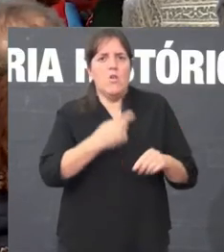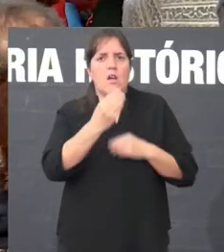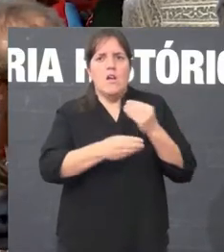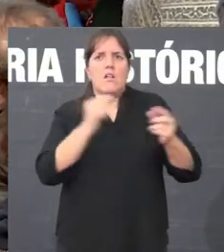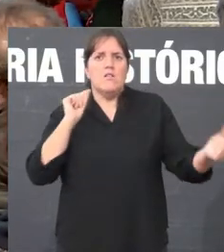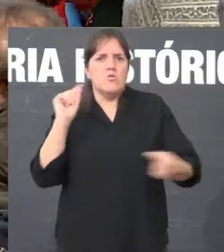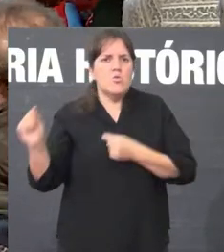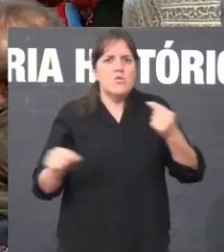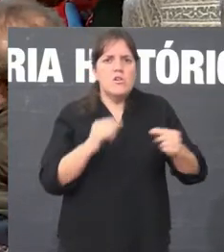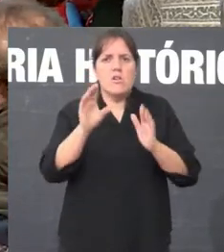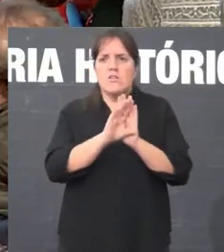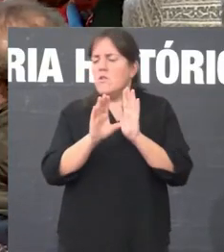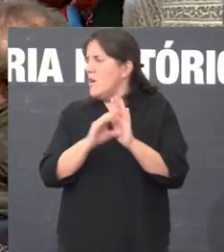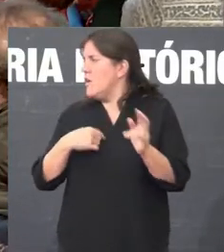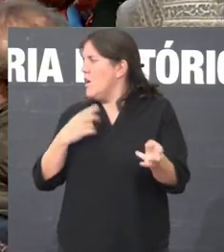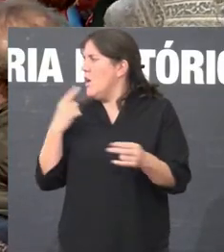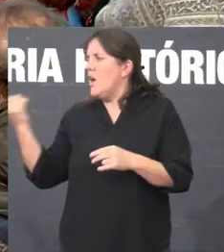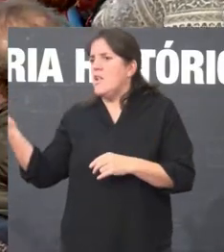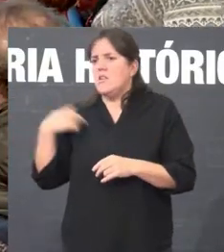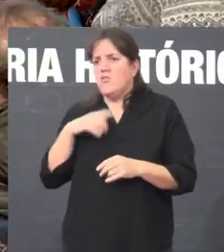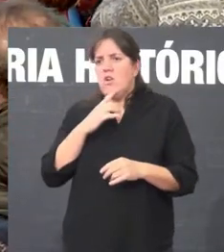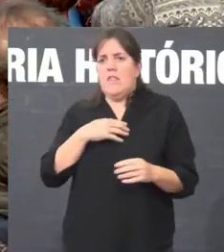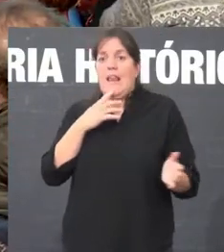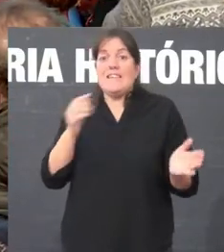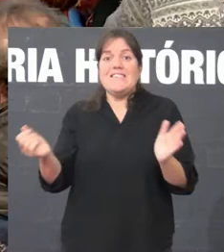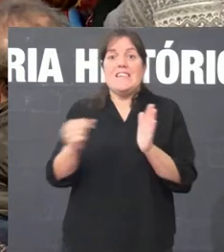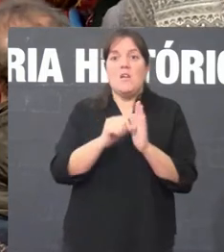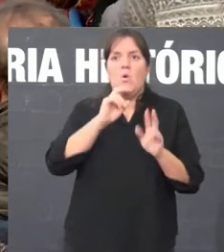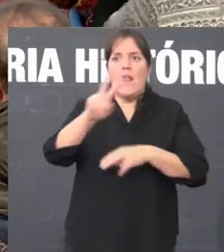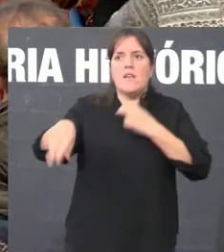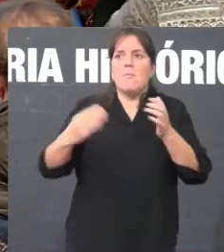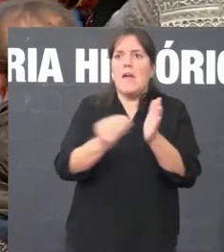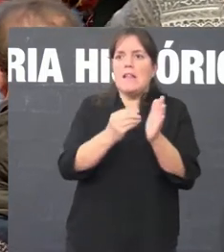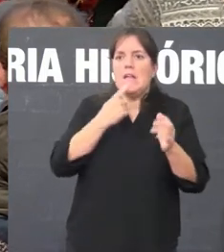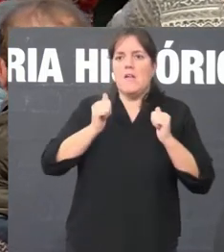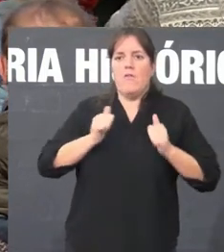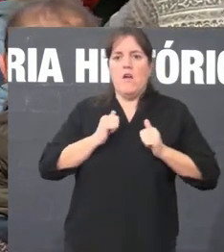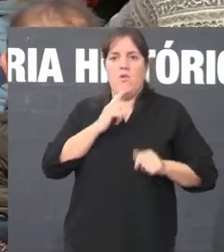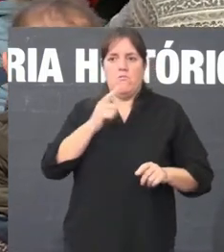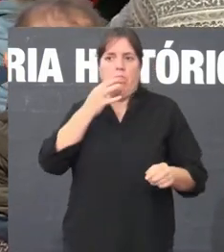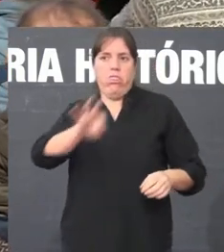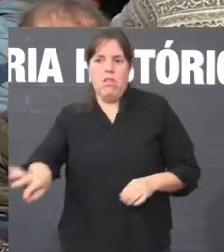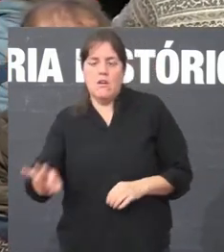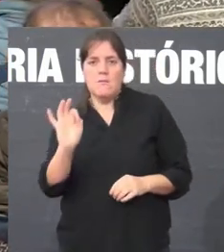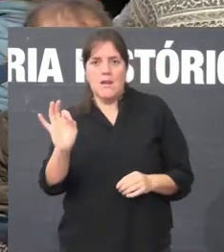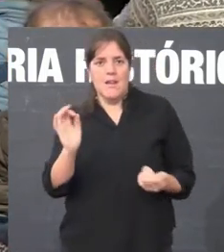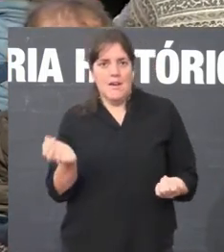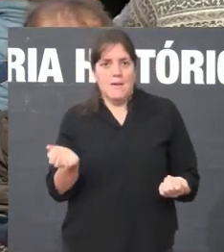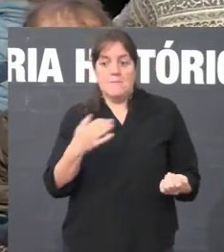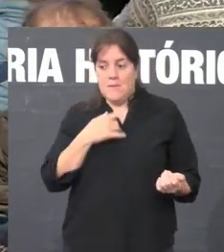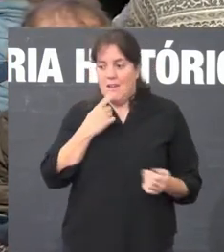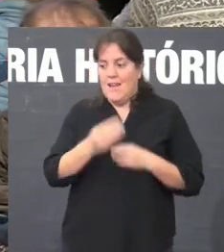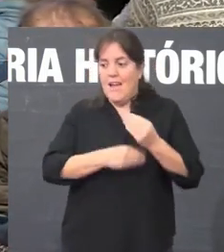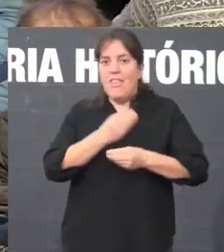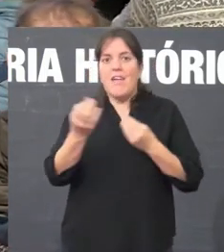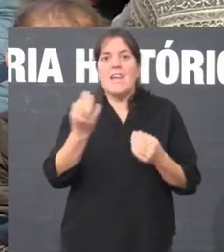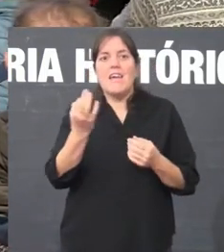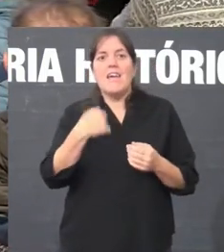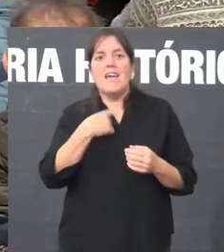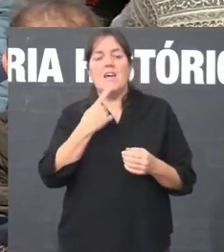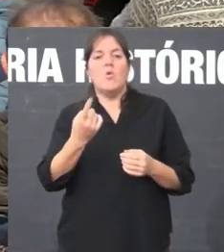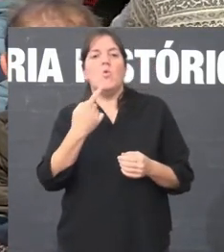discusiones constitucionales... De hecho, las enmiendas de Fraga fueron rechazadas. Claro, entonces, ¿qué es lo que tenían que haber hecho? Un estado de